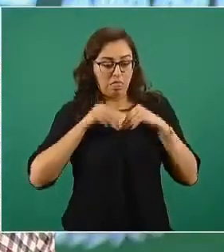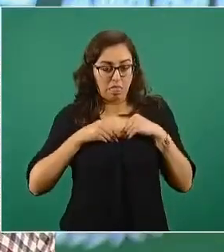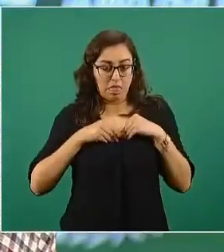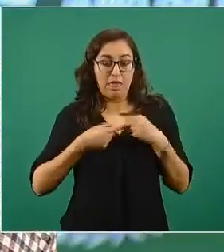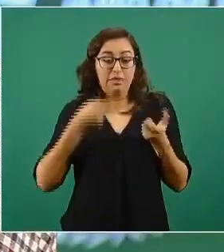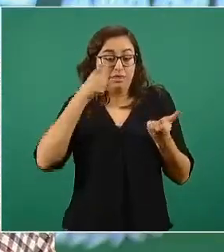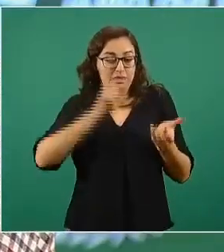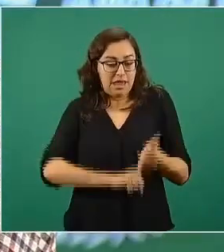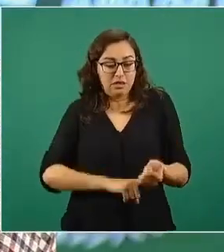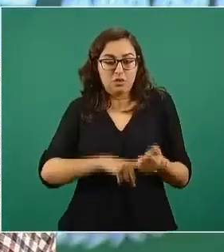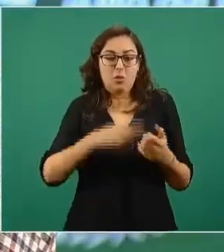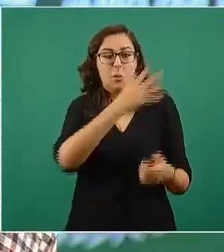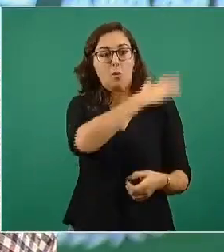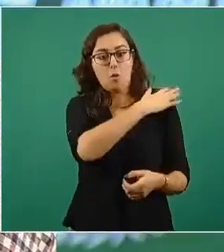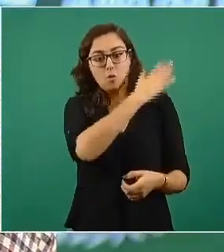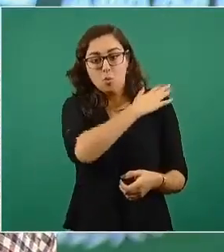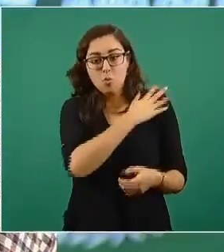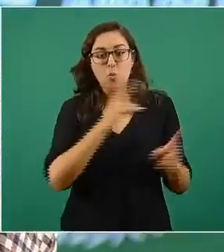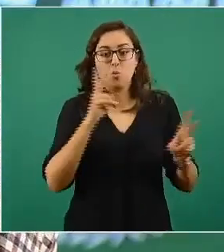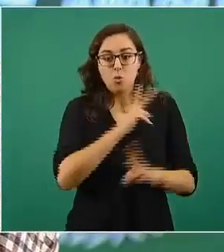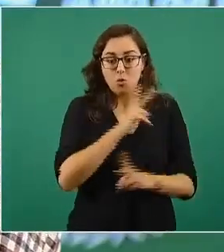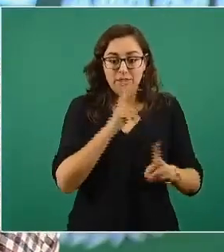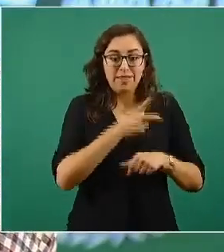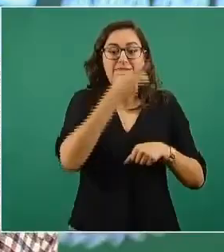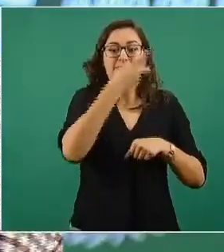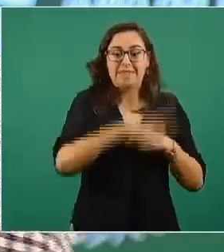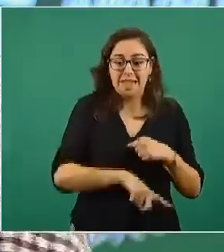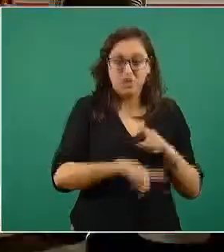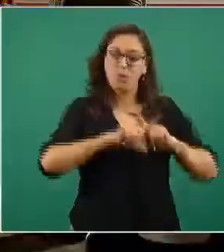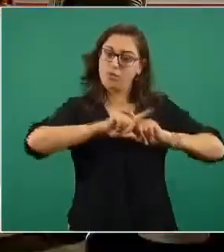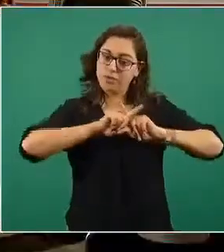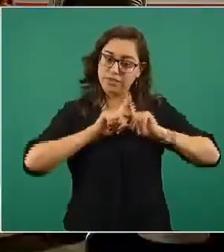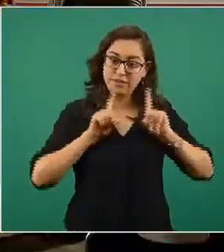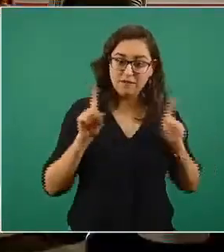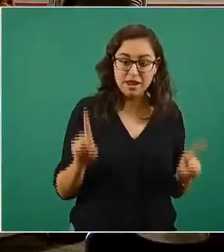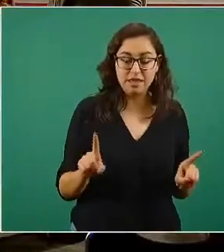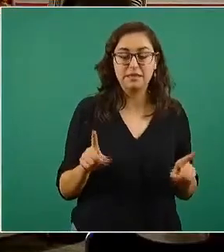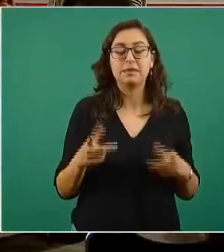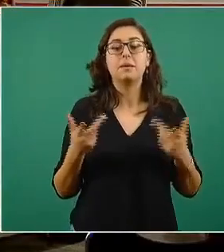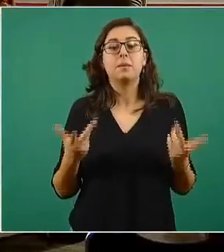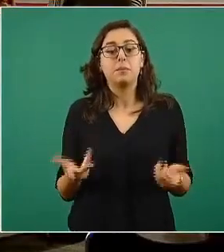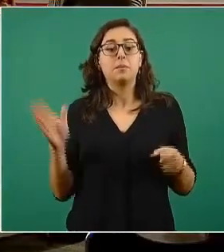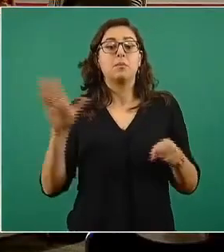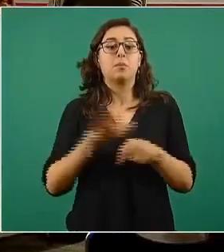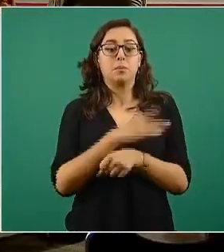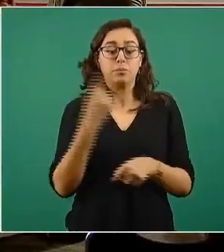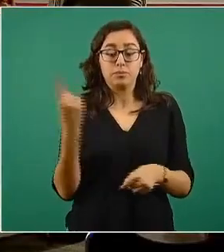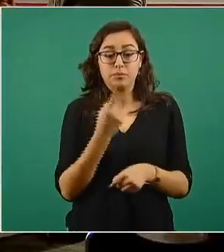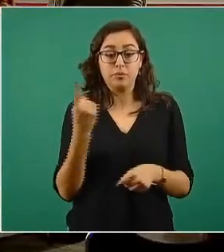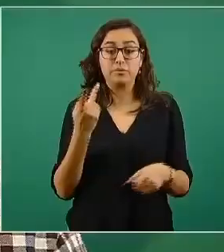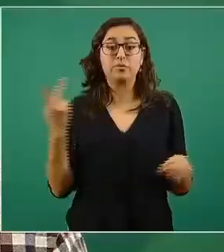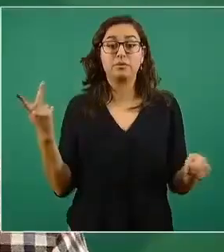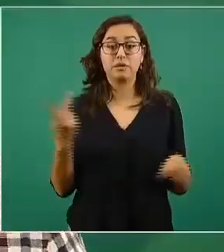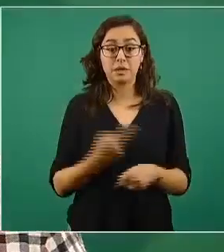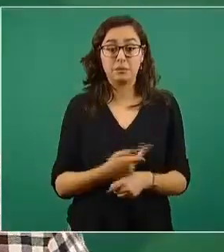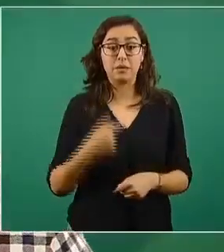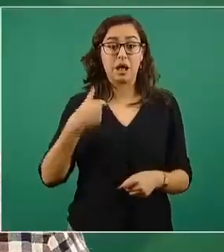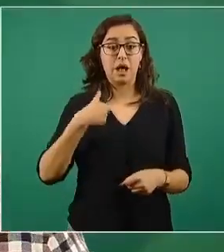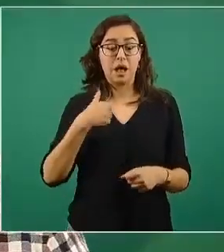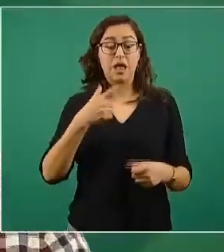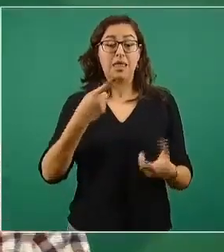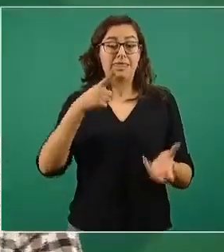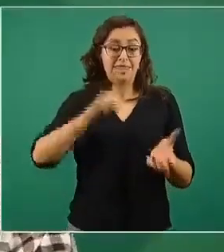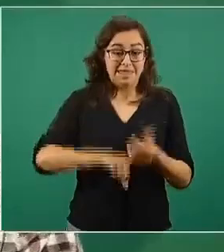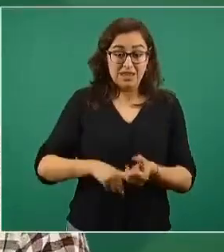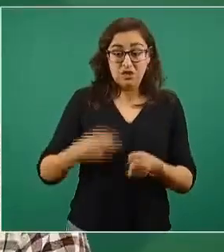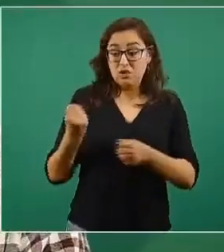daño, porque la reacción inflamatoria, la trombosis que puede ocurrir, la trombosis es la obstrucción de los vasos